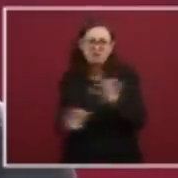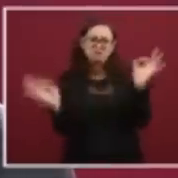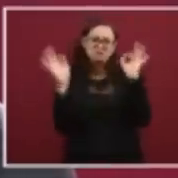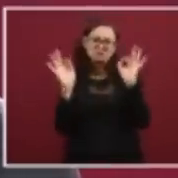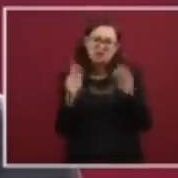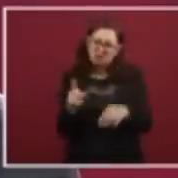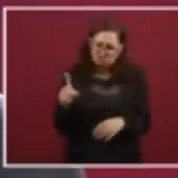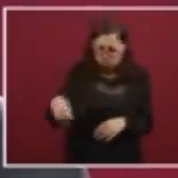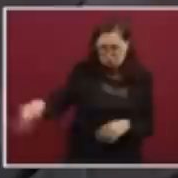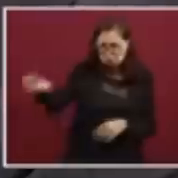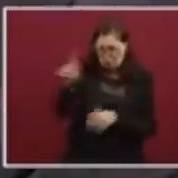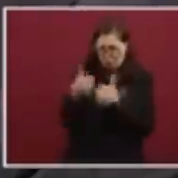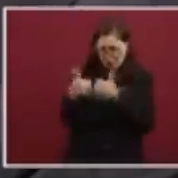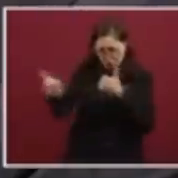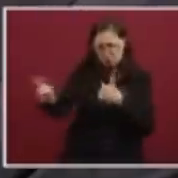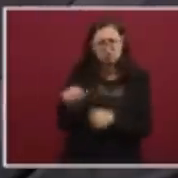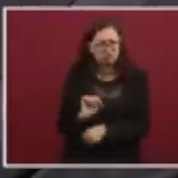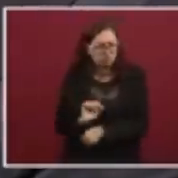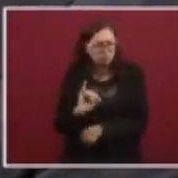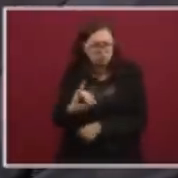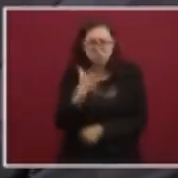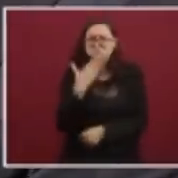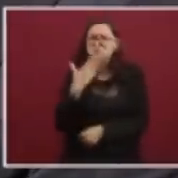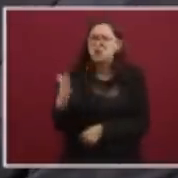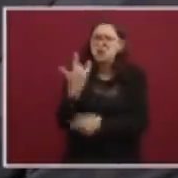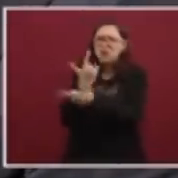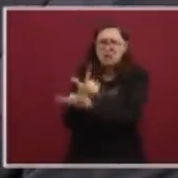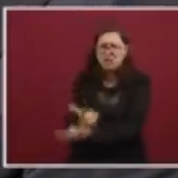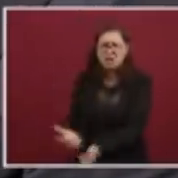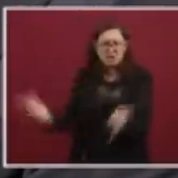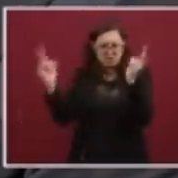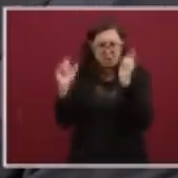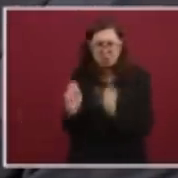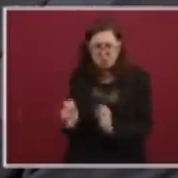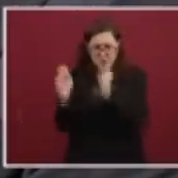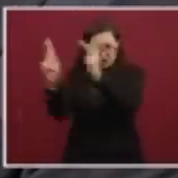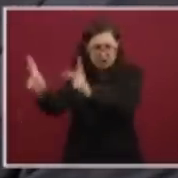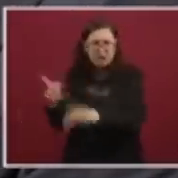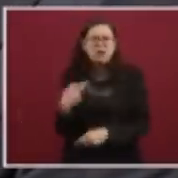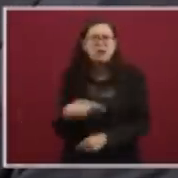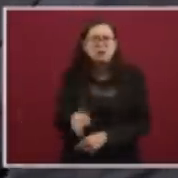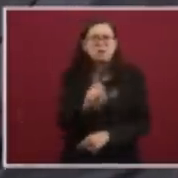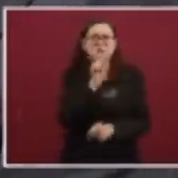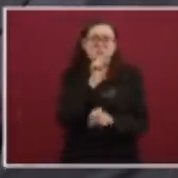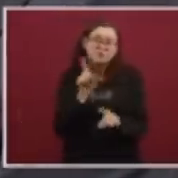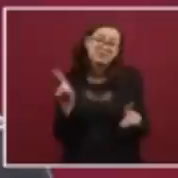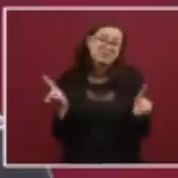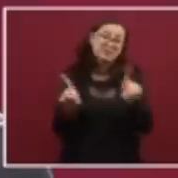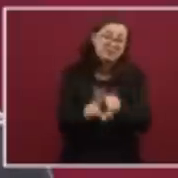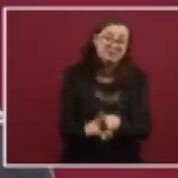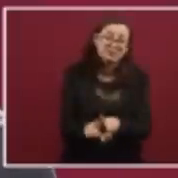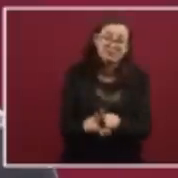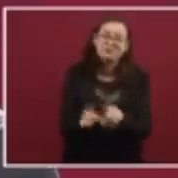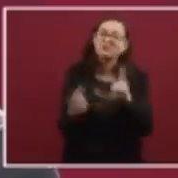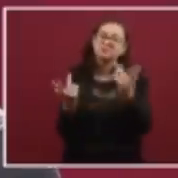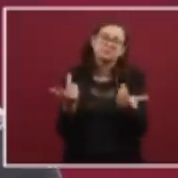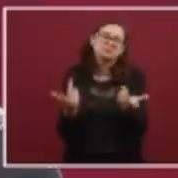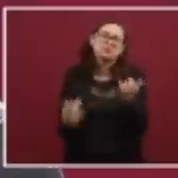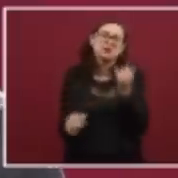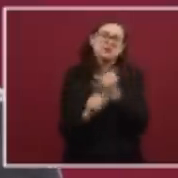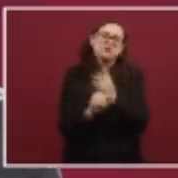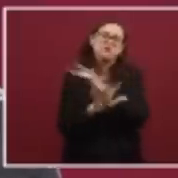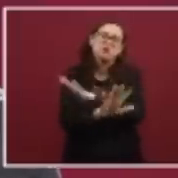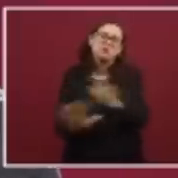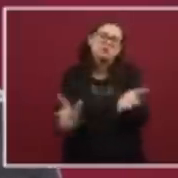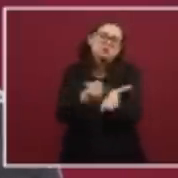libres, pero pues también existe el derecho a la información y